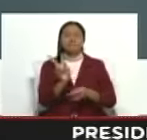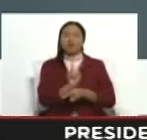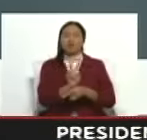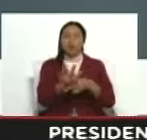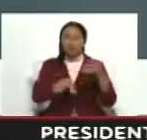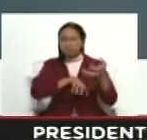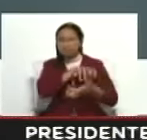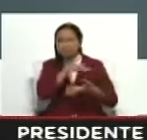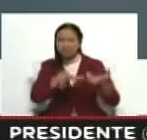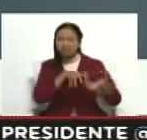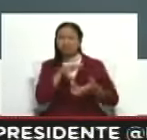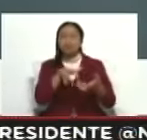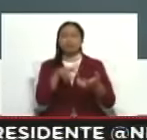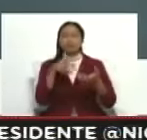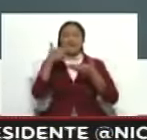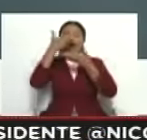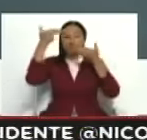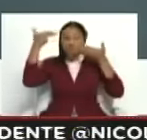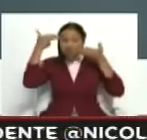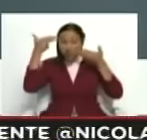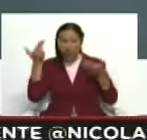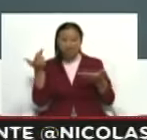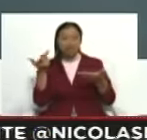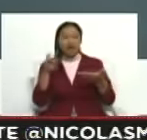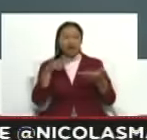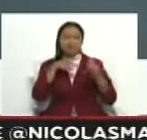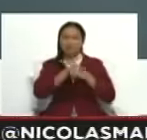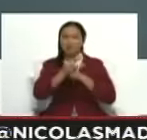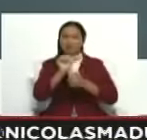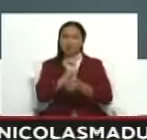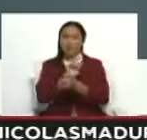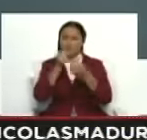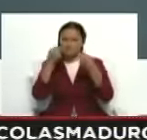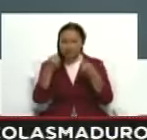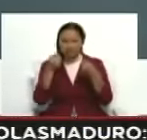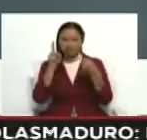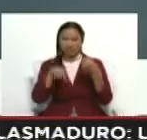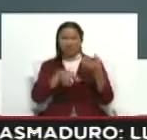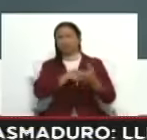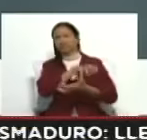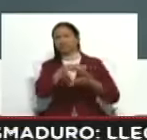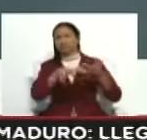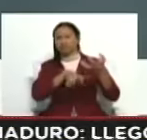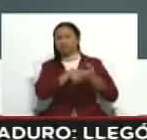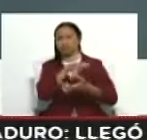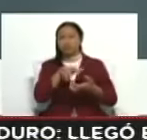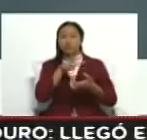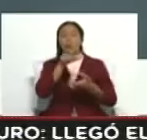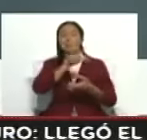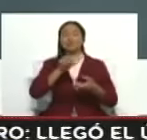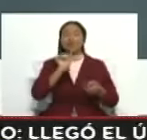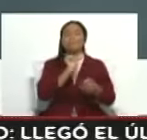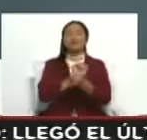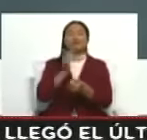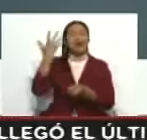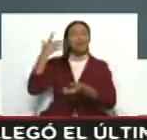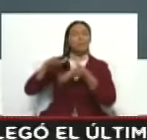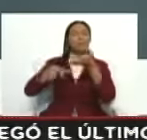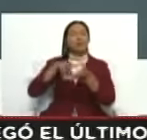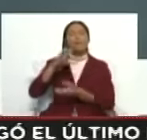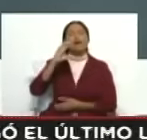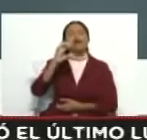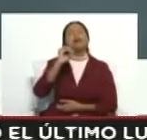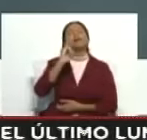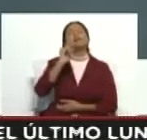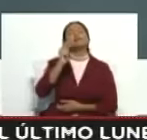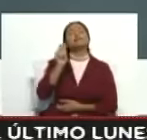acciones terroristas en cárceles donde estaban los presos de Citgo, los llamados, entre